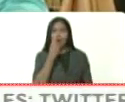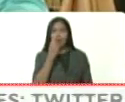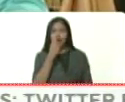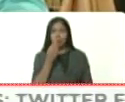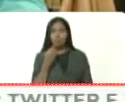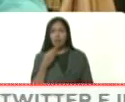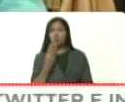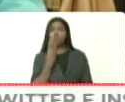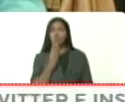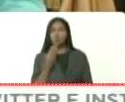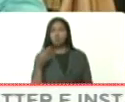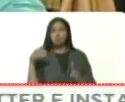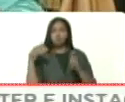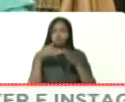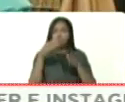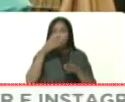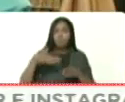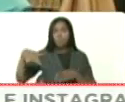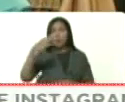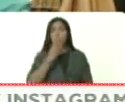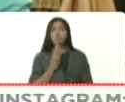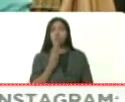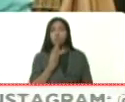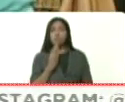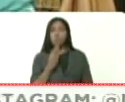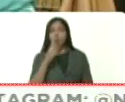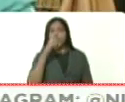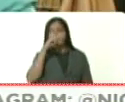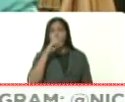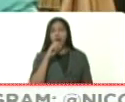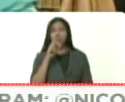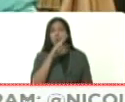pueblo judío en los años 30 del siglo pasado.